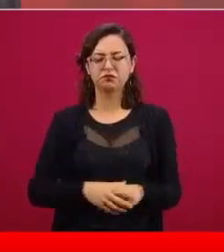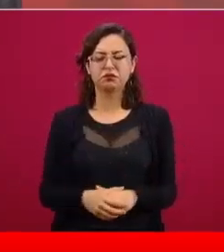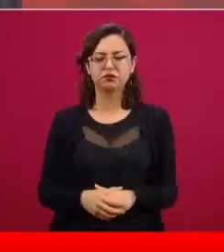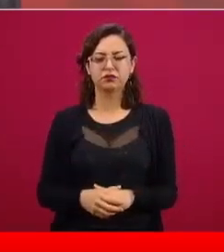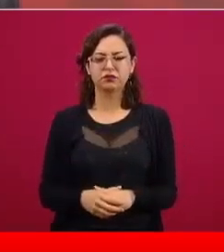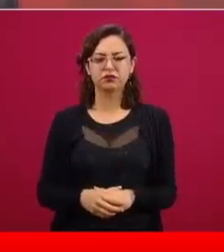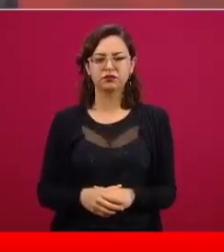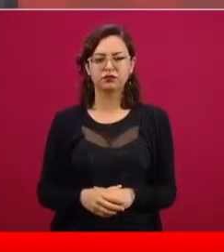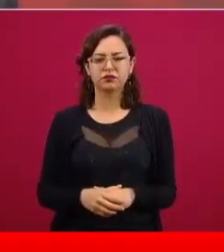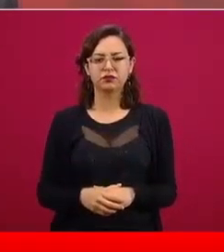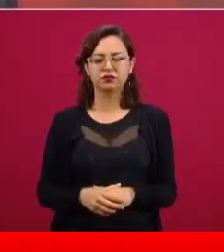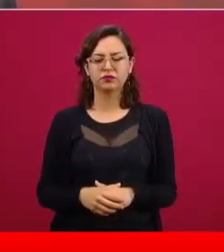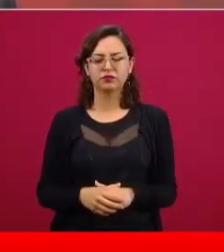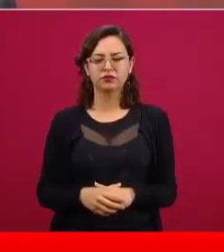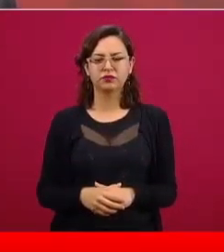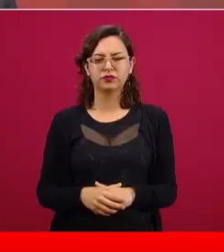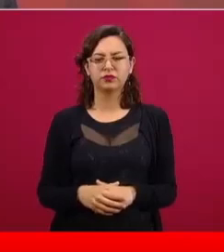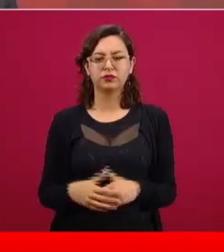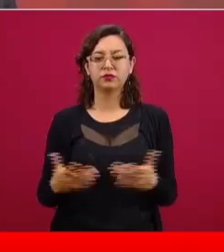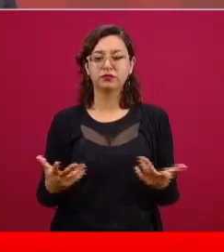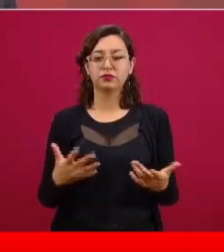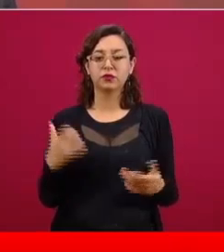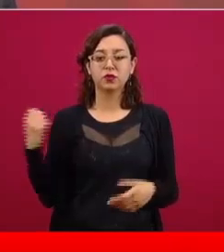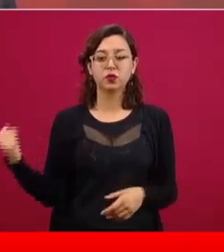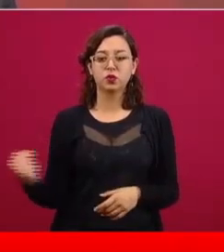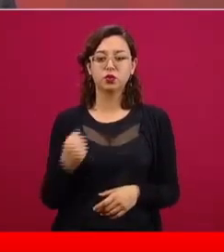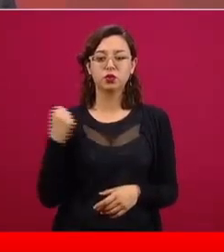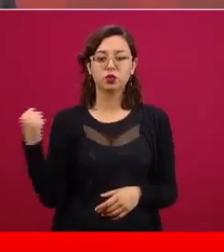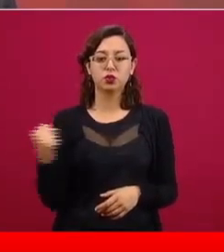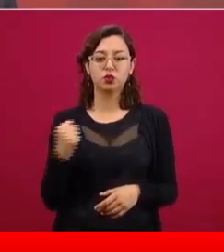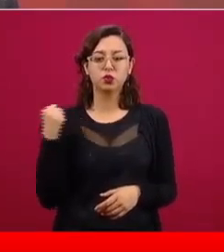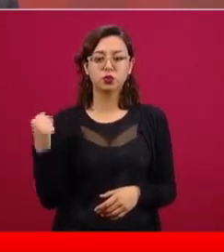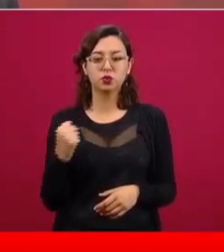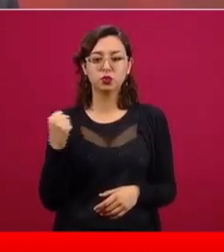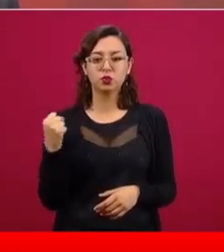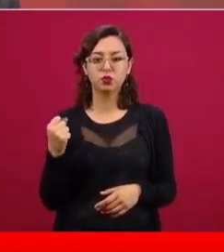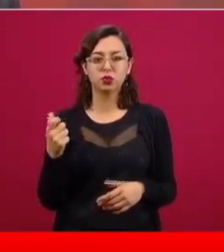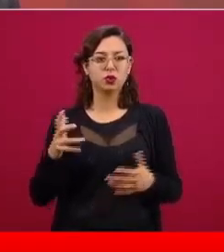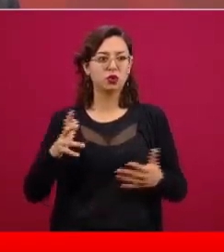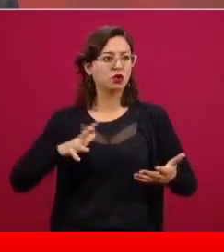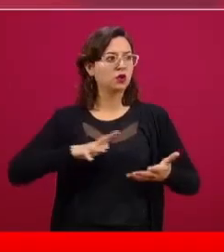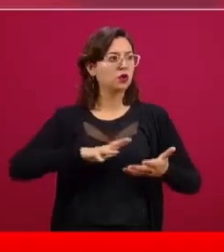No ha habido, afortunadamente, ningún descontrol,